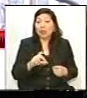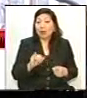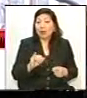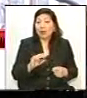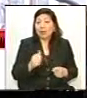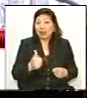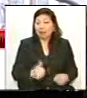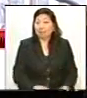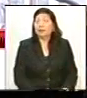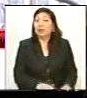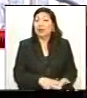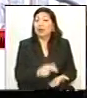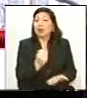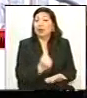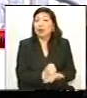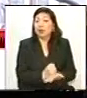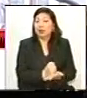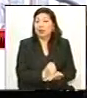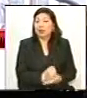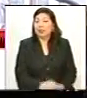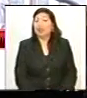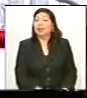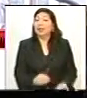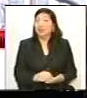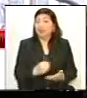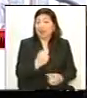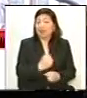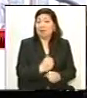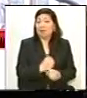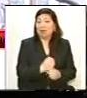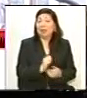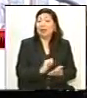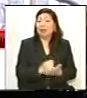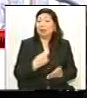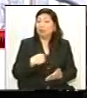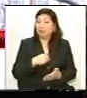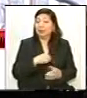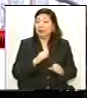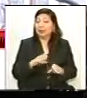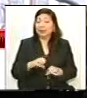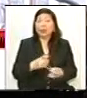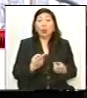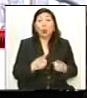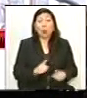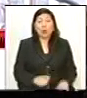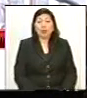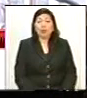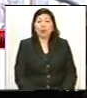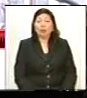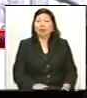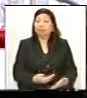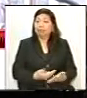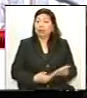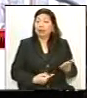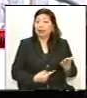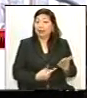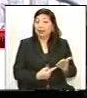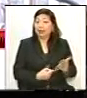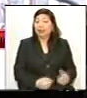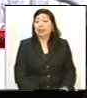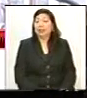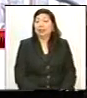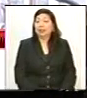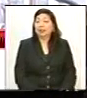aprobáramos un adicional de obra. ¿Qué es lo que nosotros hacemos? Cuando un expediente técnico en la